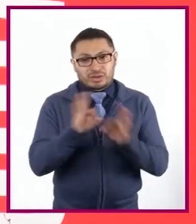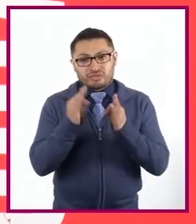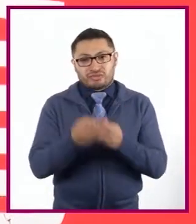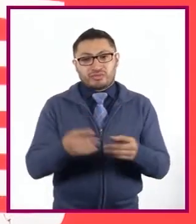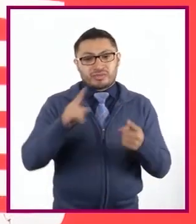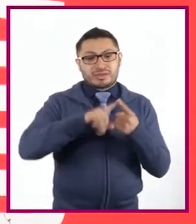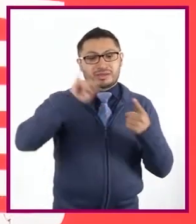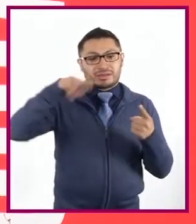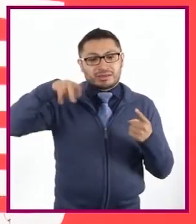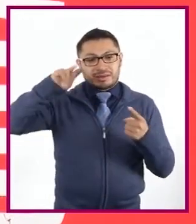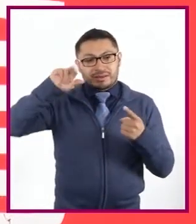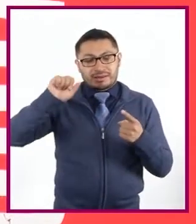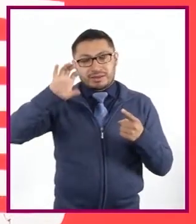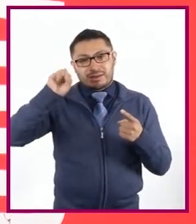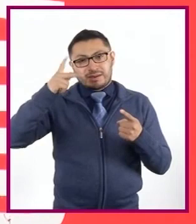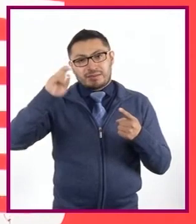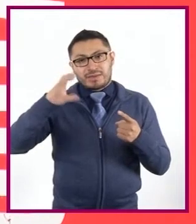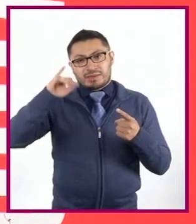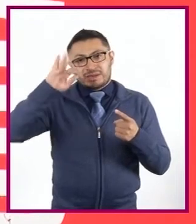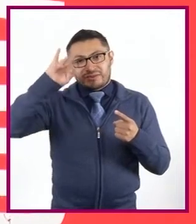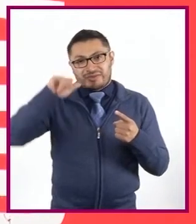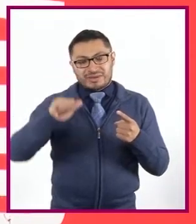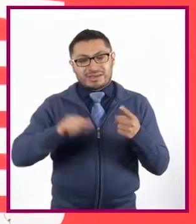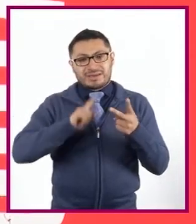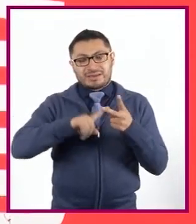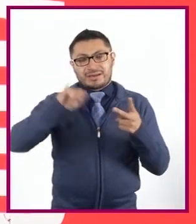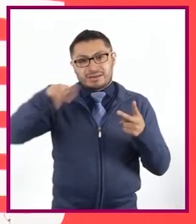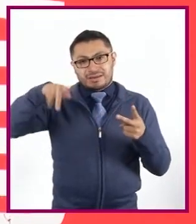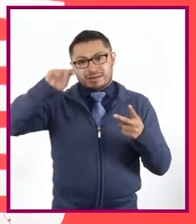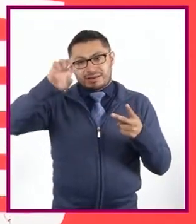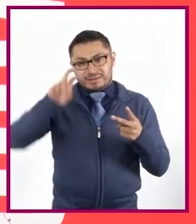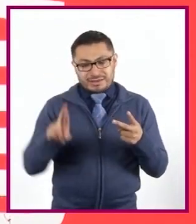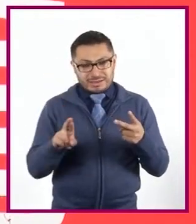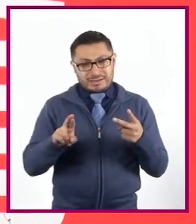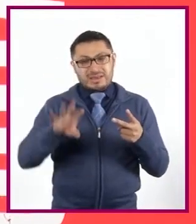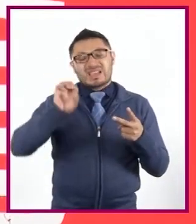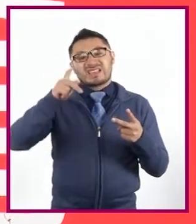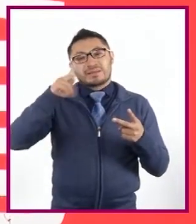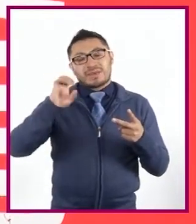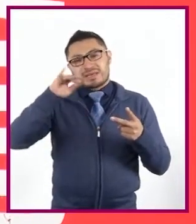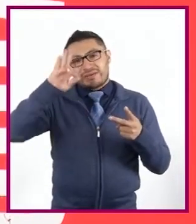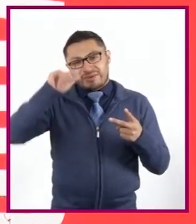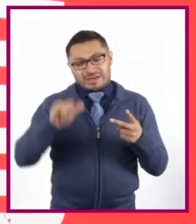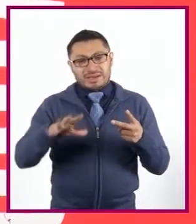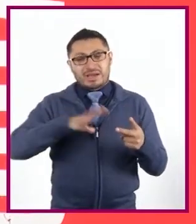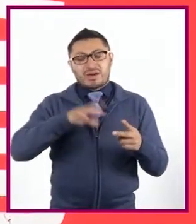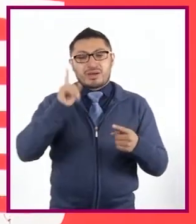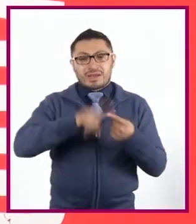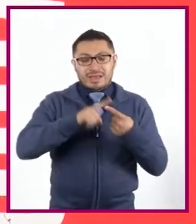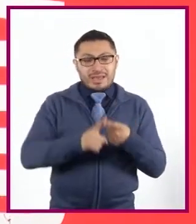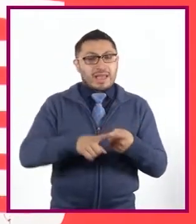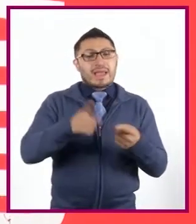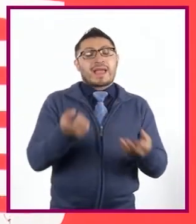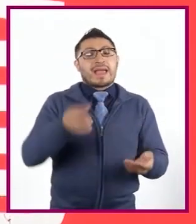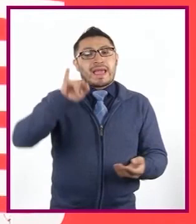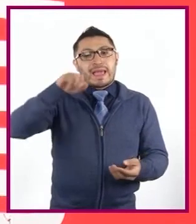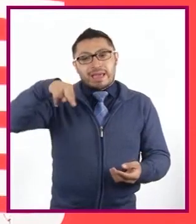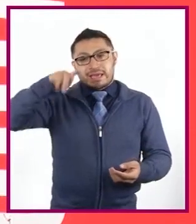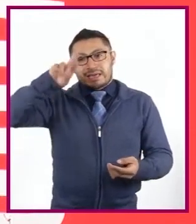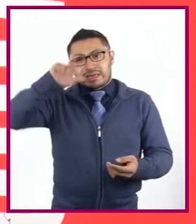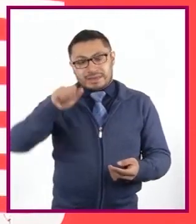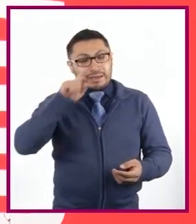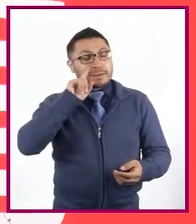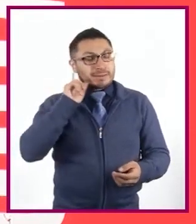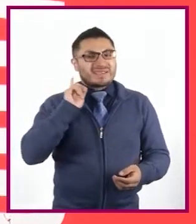intraespecífica e interespecífica. La competencia intraespecífica se da entre los organismos de una misma especie, ya